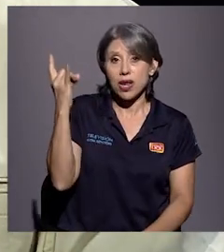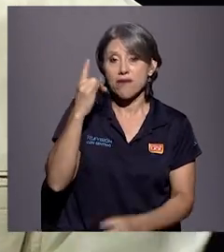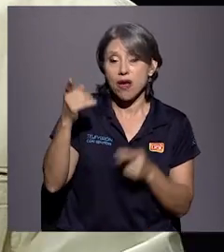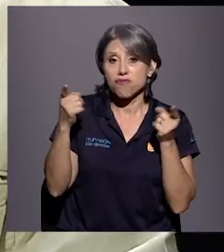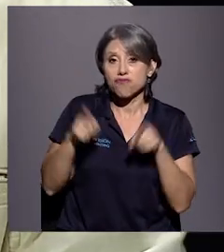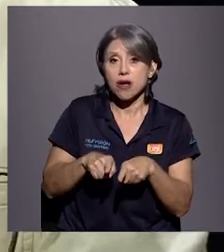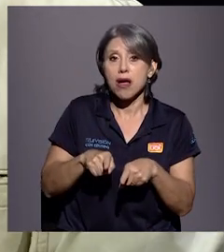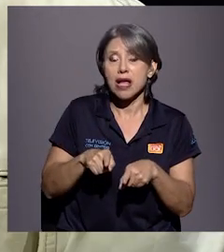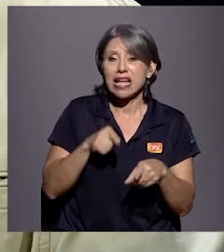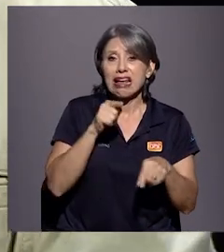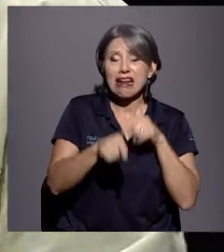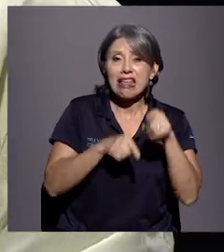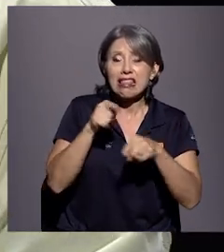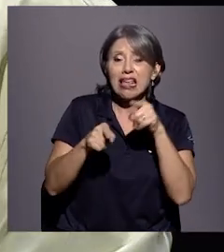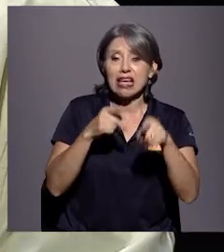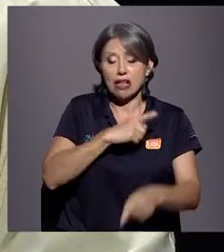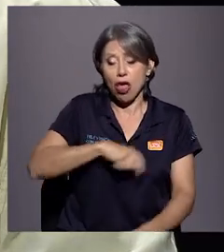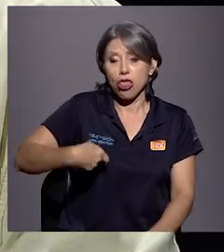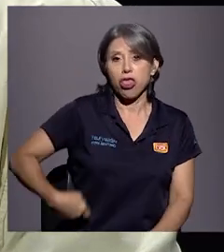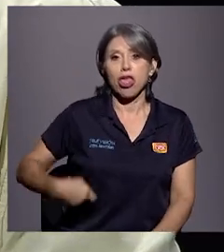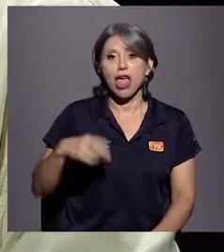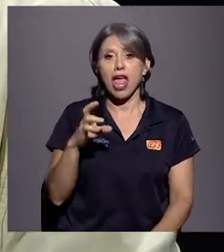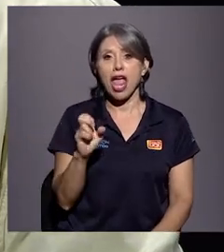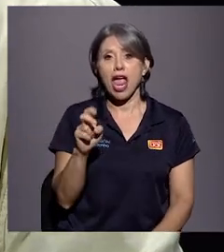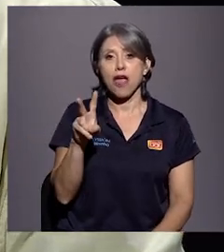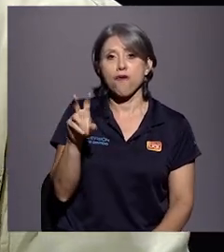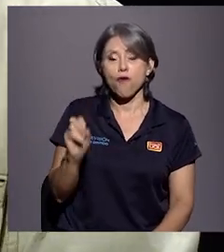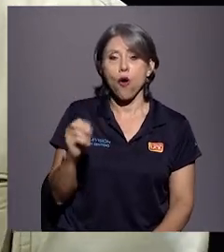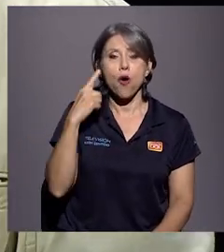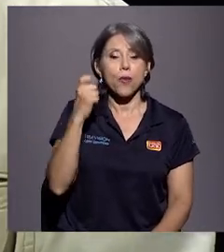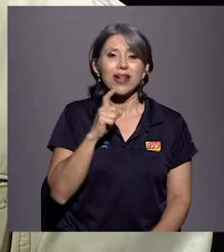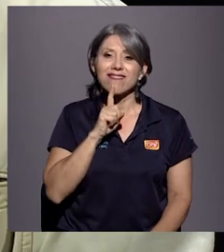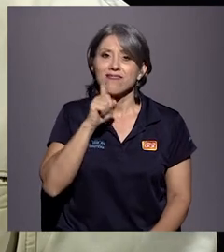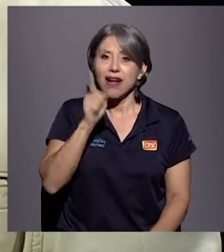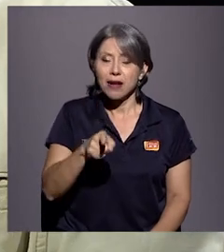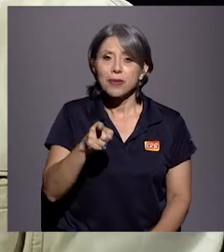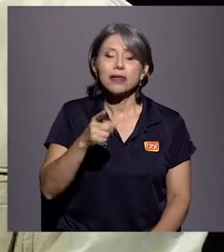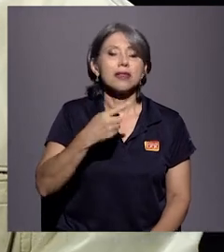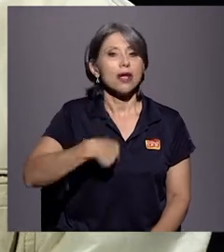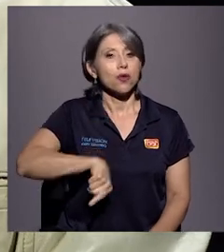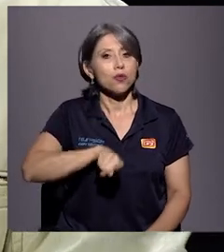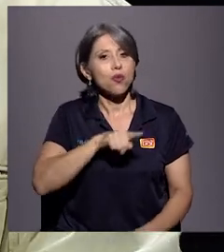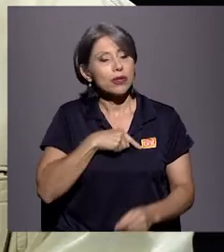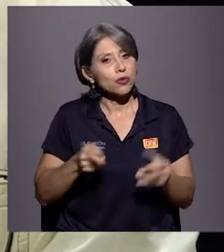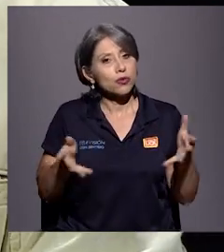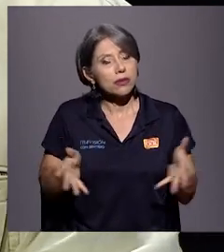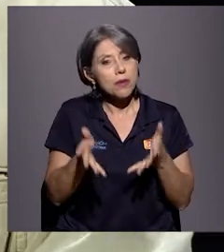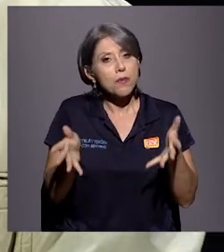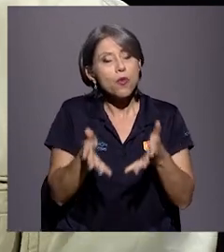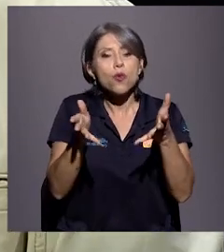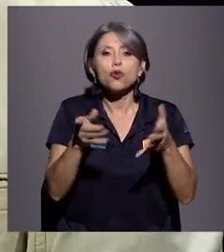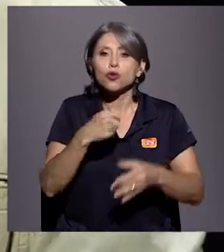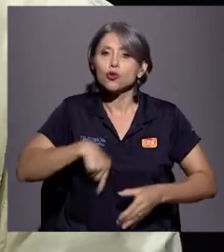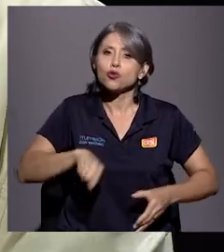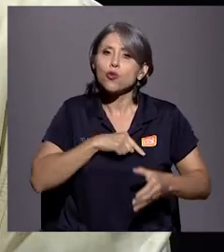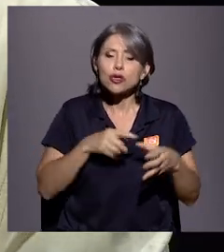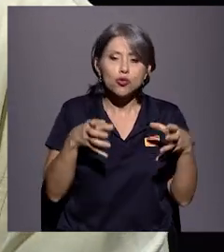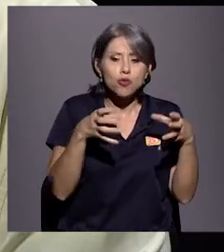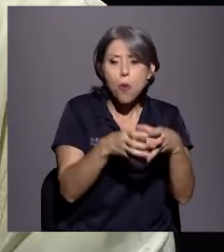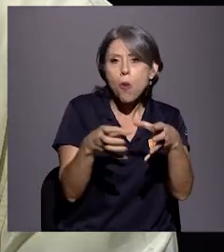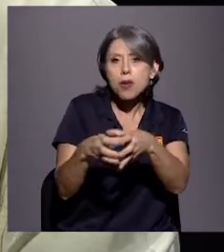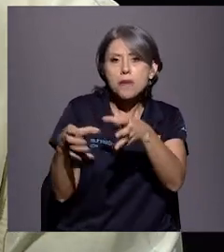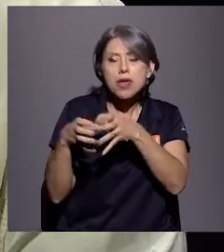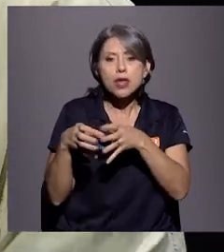las críticas que se hacen en Evo, porque realmente, de hecho, muchos de nuestros impulsos y movimientos,